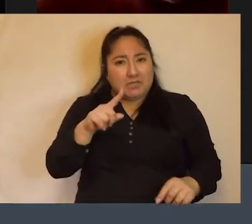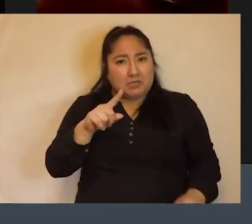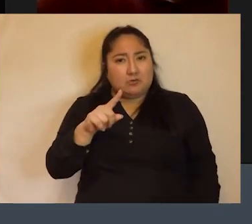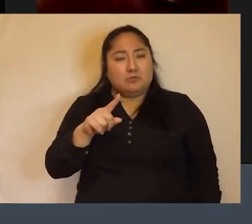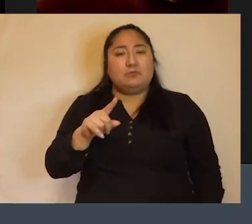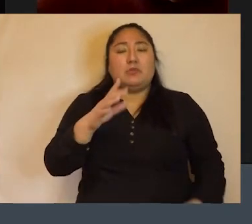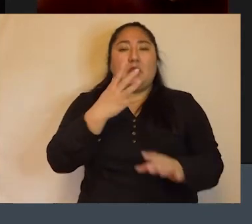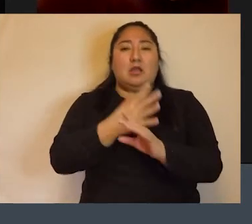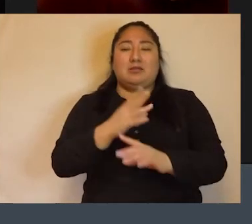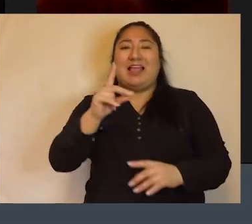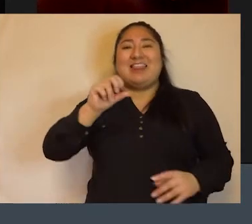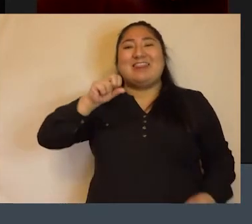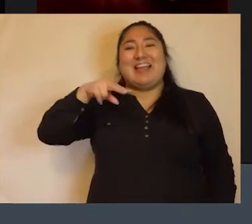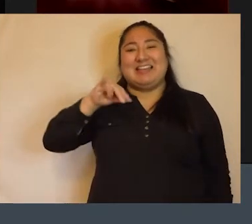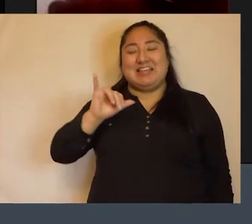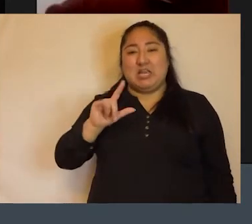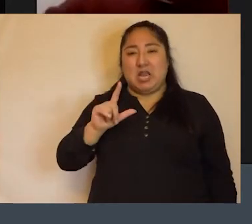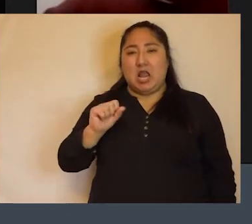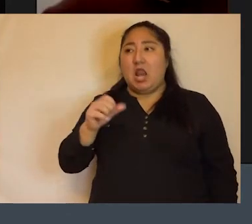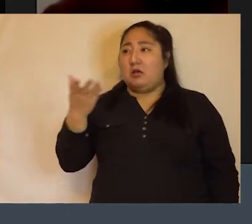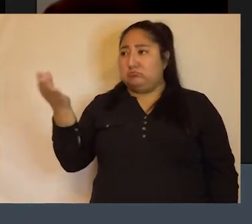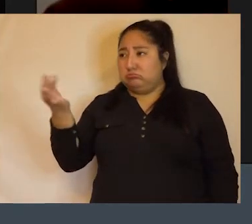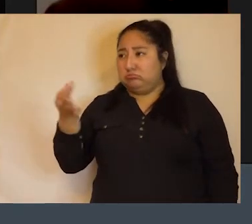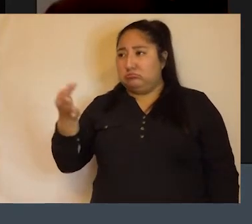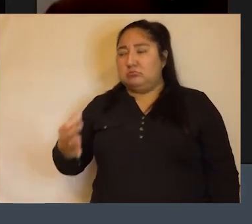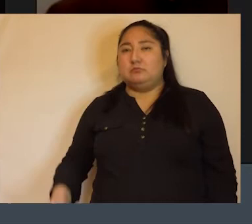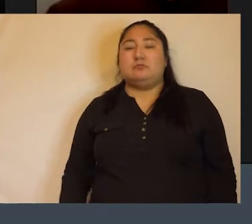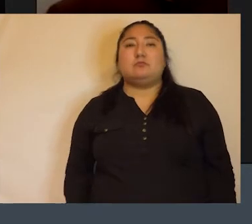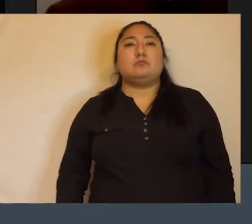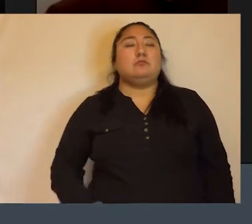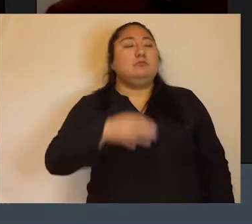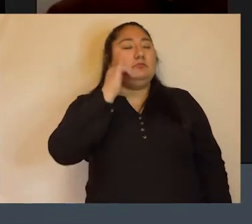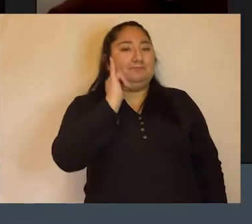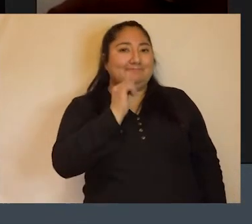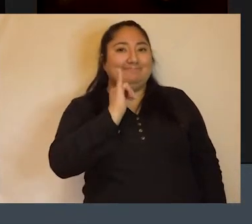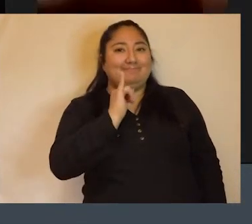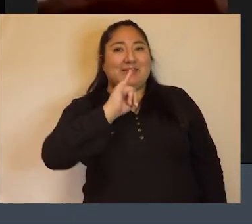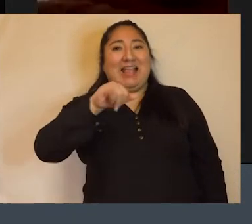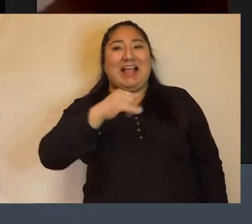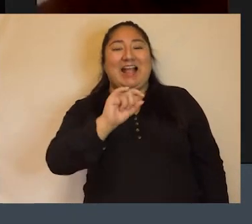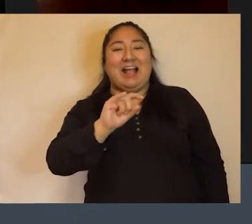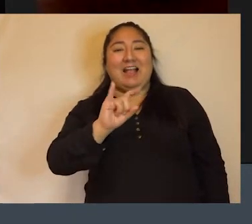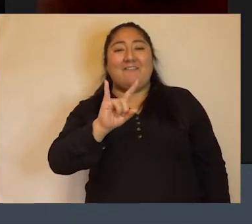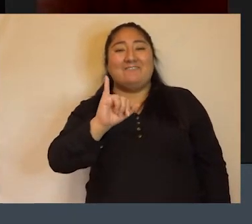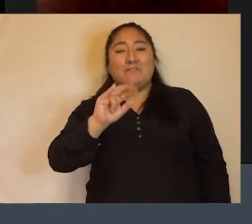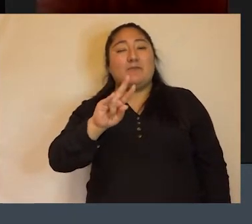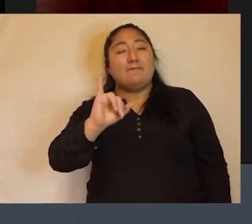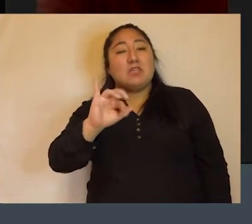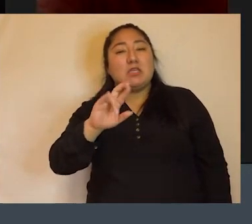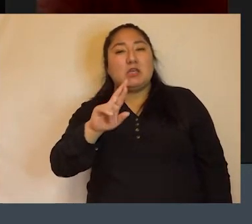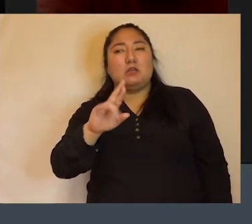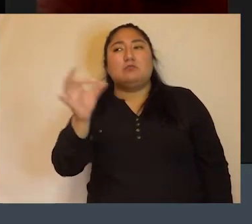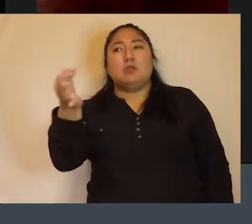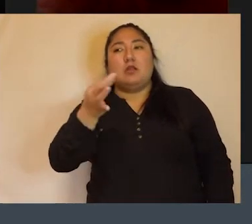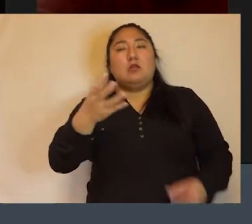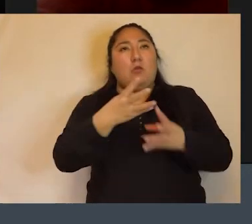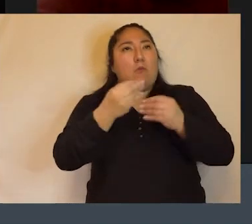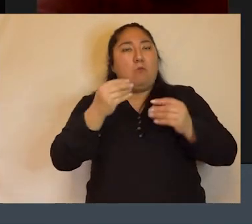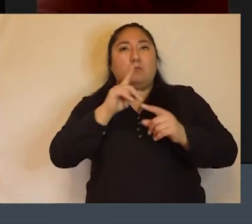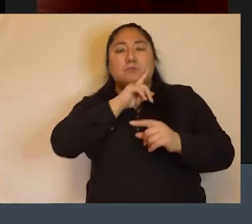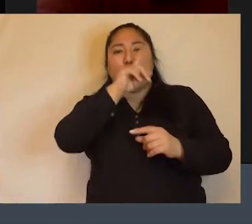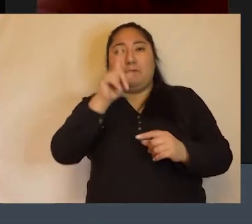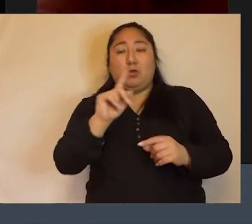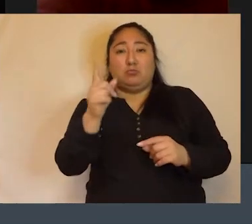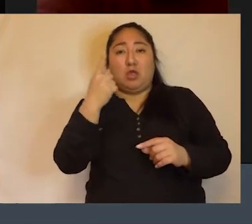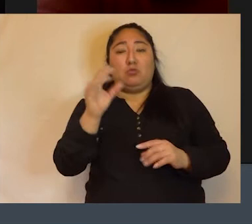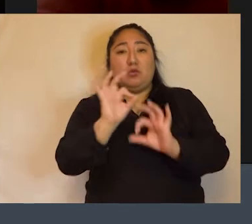presentación, pero vamos a ir con Daniela Gallardo recogiendo algunas de ellas. Daniela. Sí, Javier Espinosa hizo varias